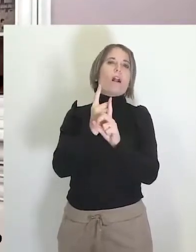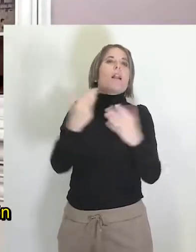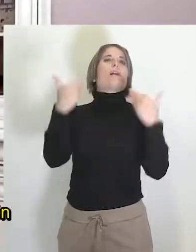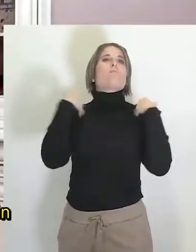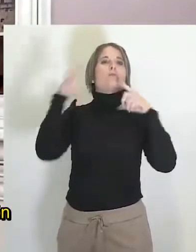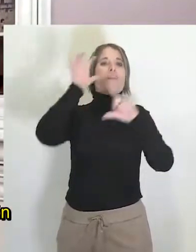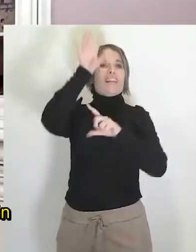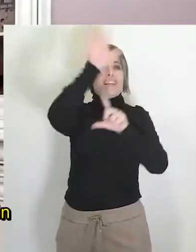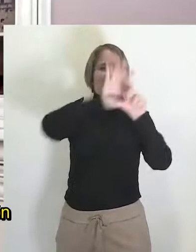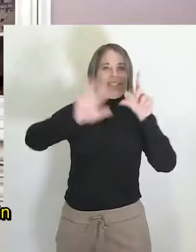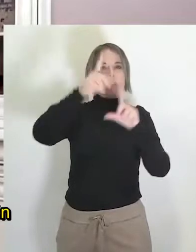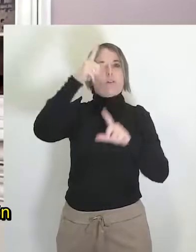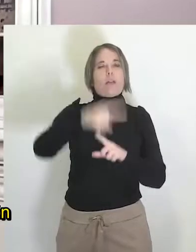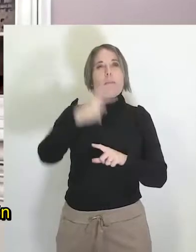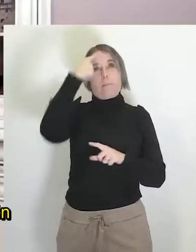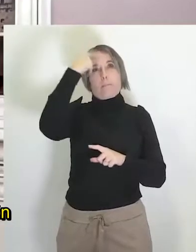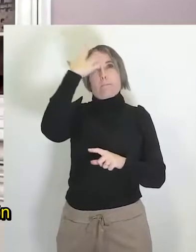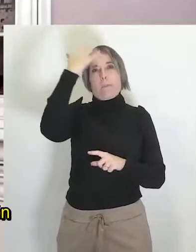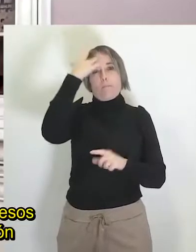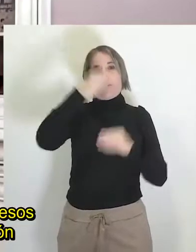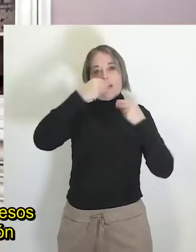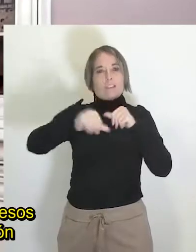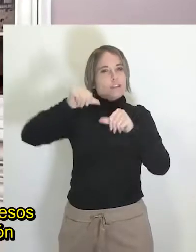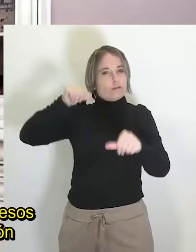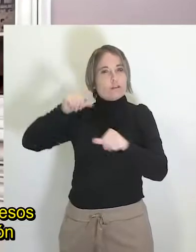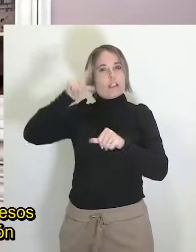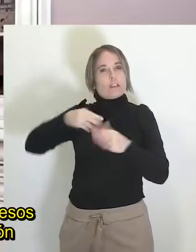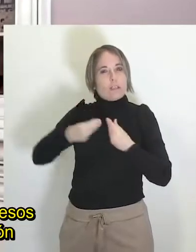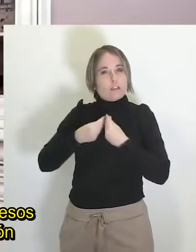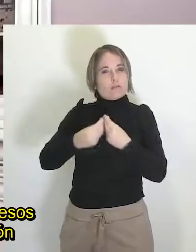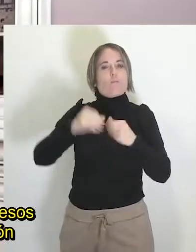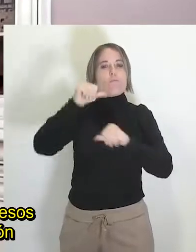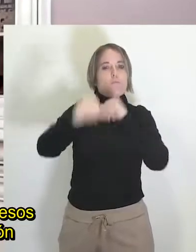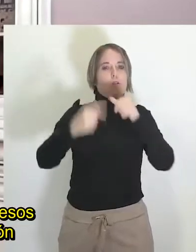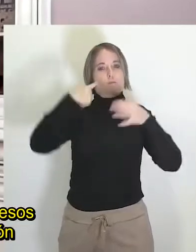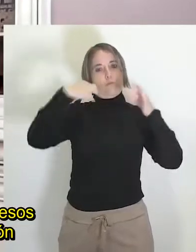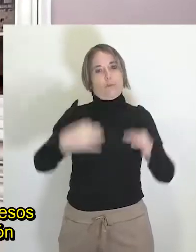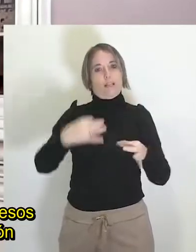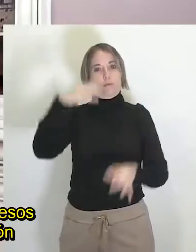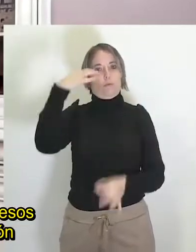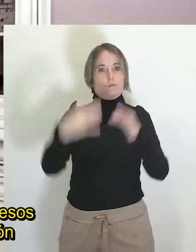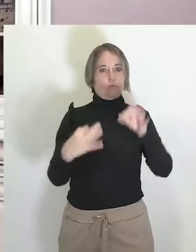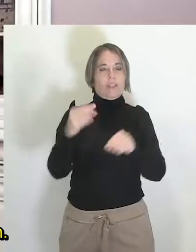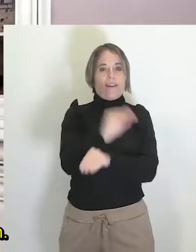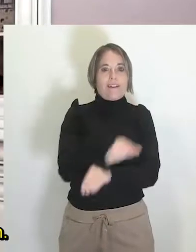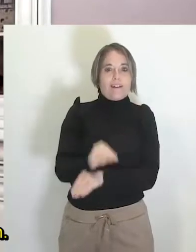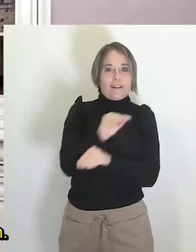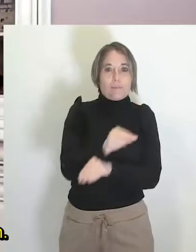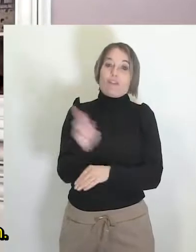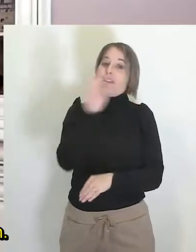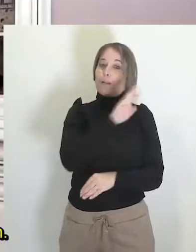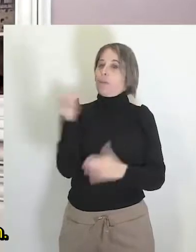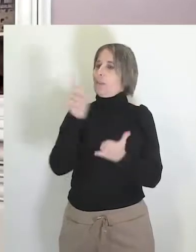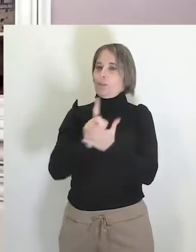Estado, así como por la recuperación de la memoria histórica y acompañamiento de los procesos de verdad, justicia, reparación y garantías de